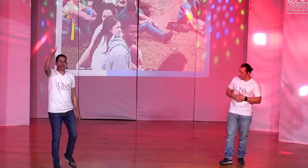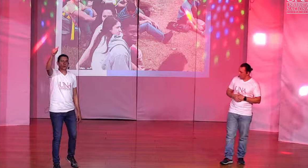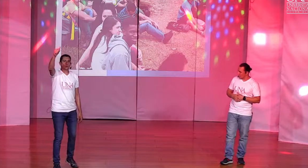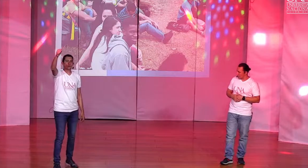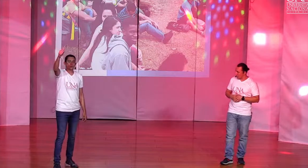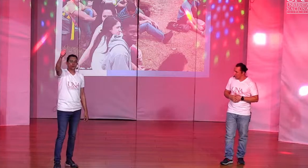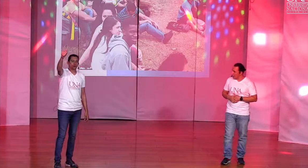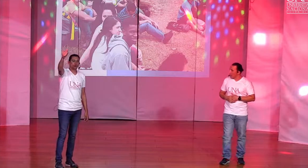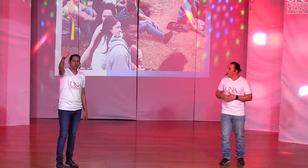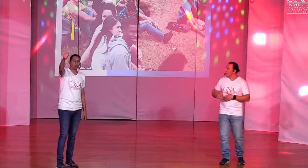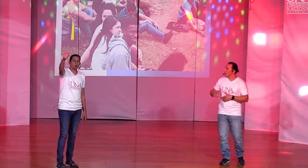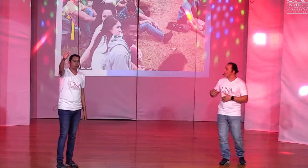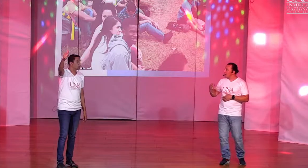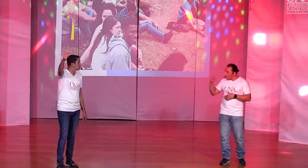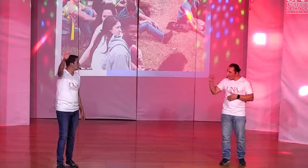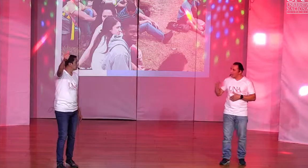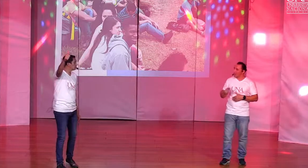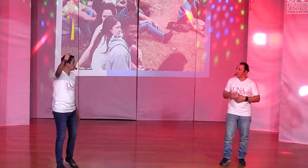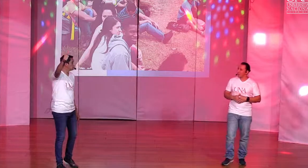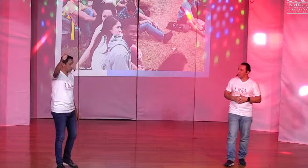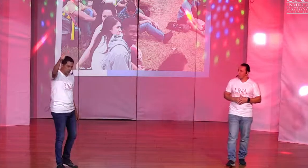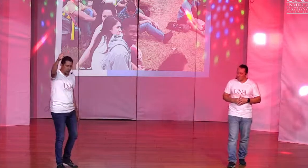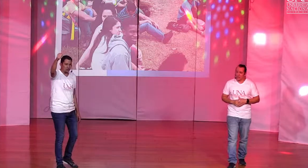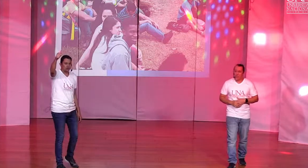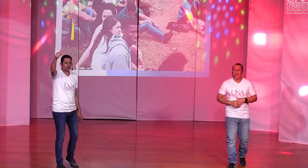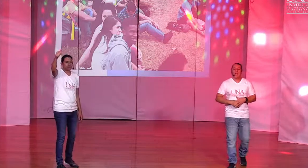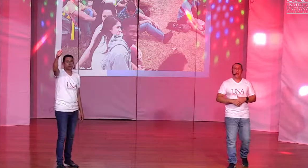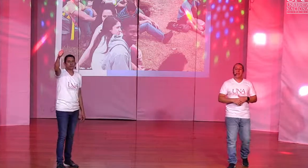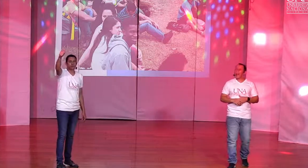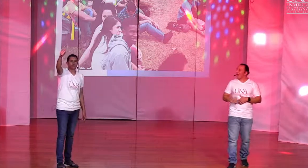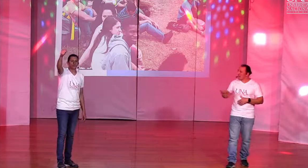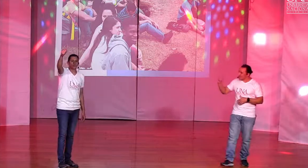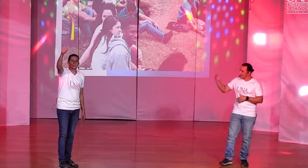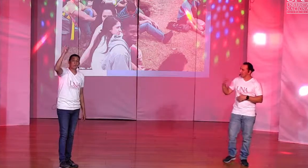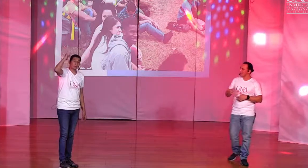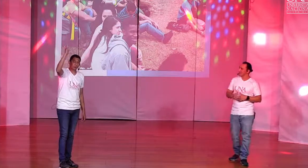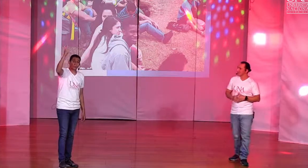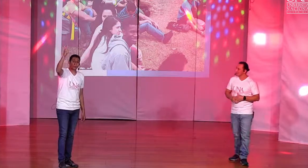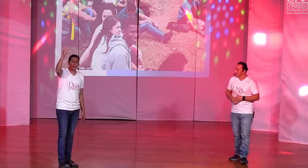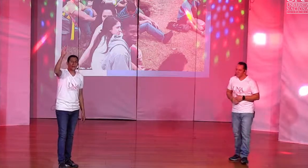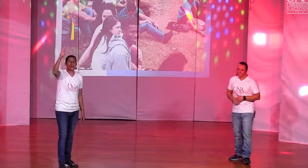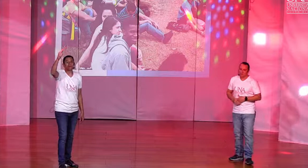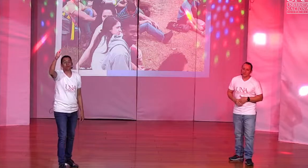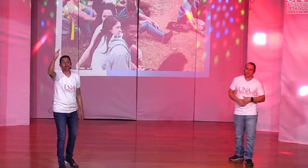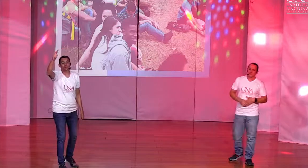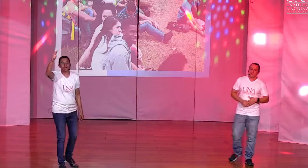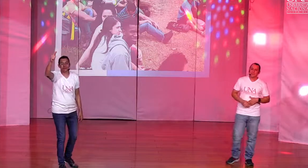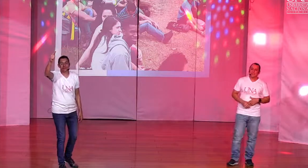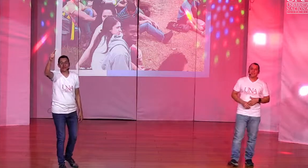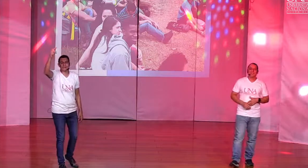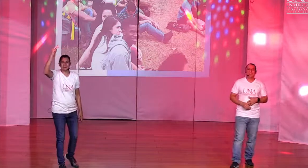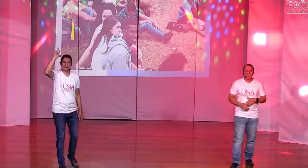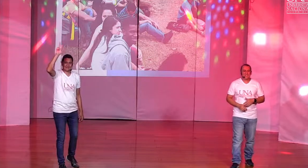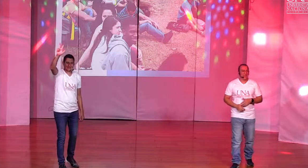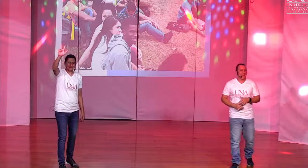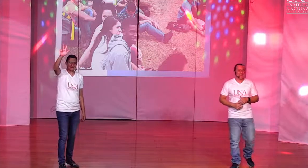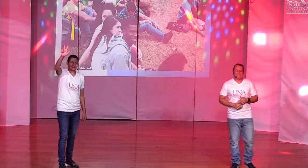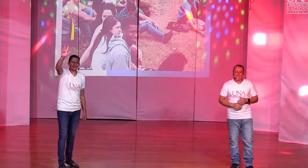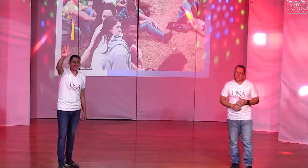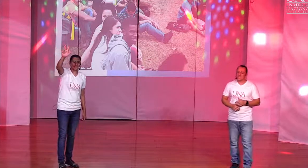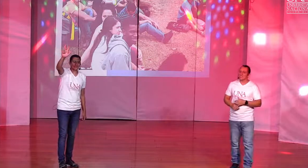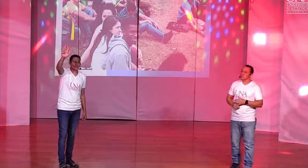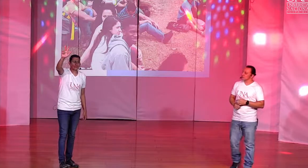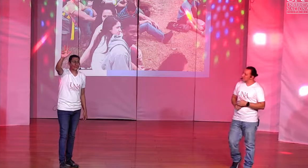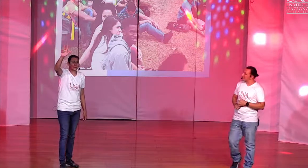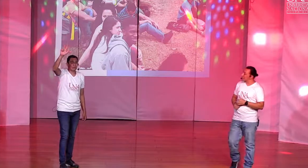estudios generales. ¿Ok, amigo? Número uno. Le voy a dar la primera. ¿Ok? Área de artes. 2, área de filosofía y letras. 3, área